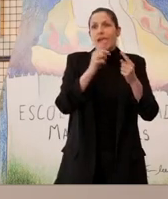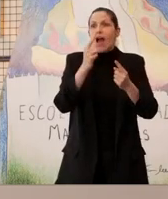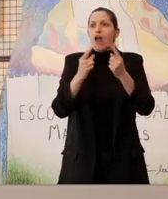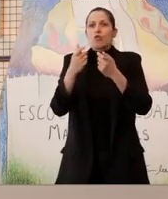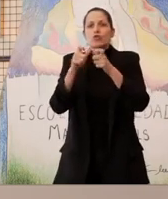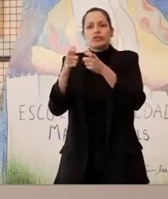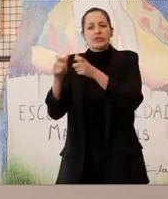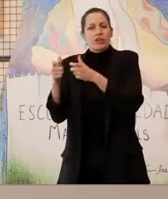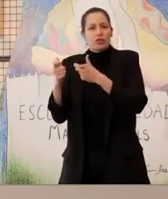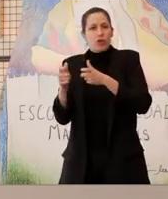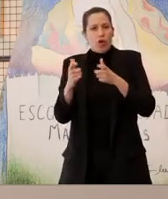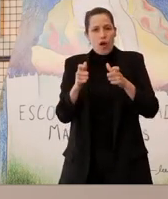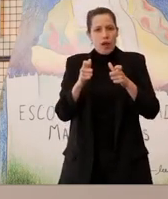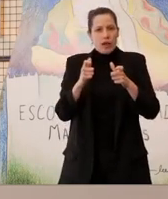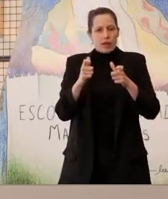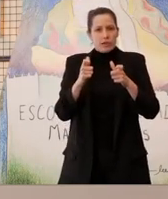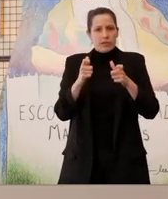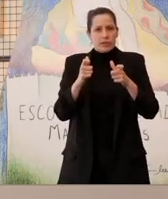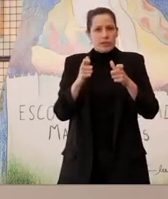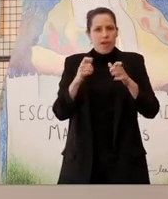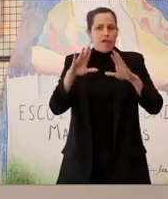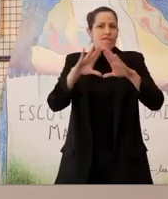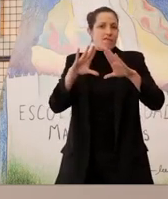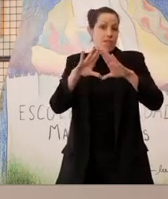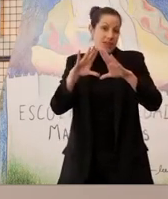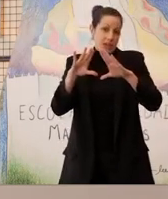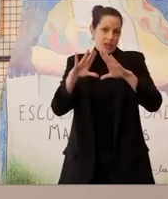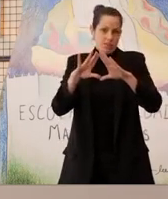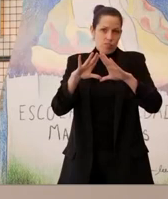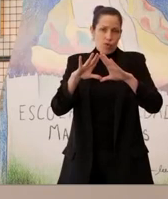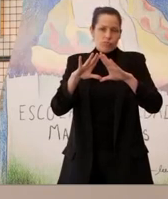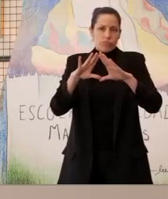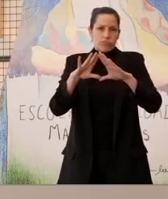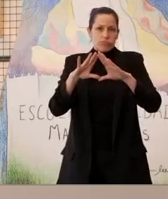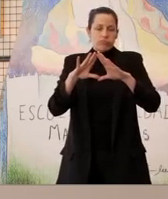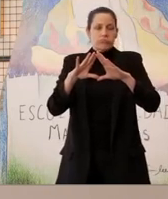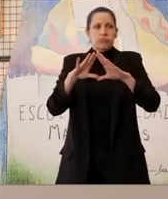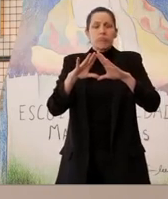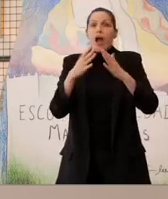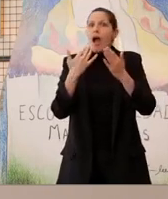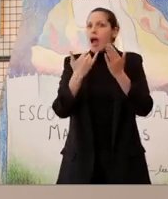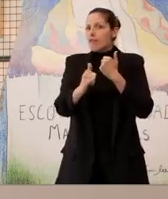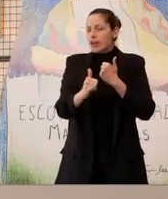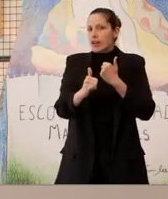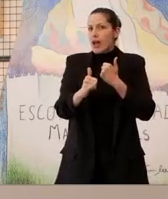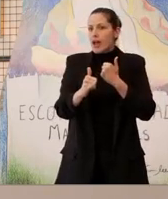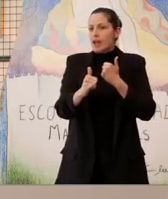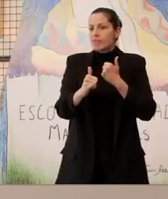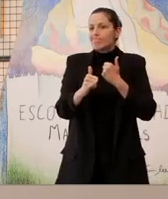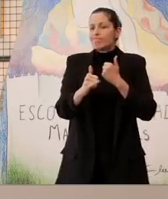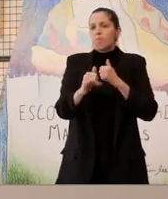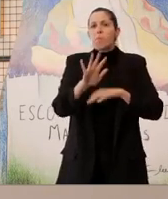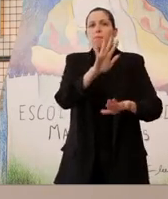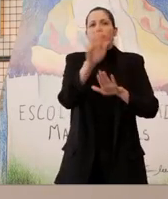feminismo que los que lo sobrevuelan de distintas maneras por supuesto se convierte en una reivindicación elitista